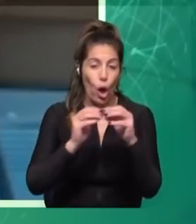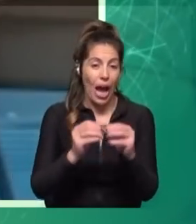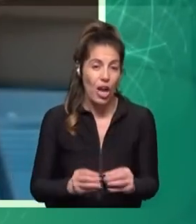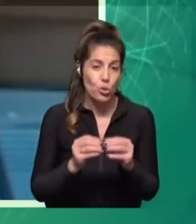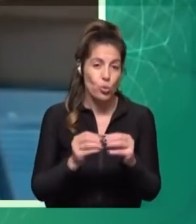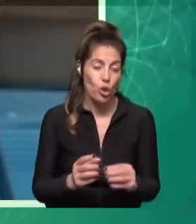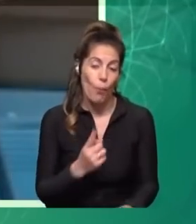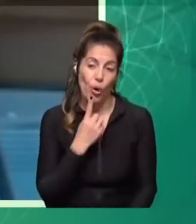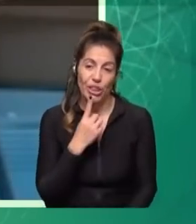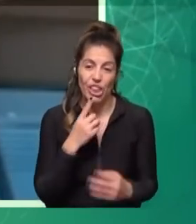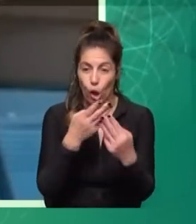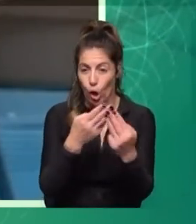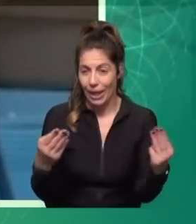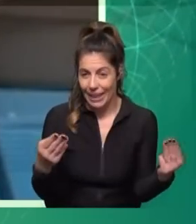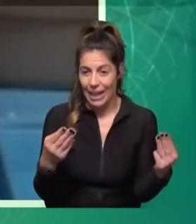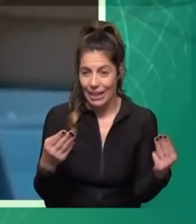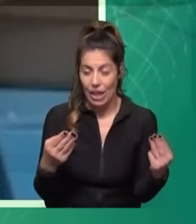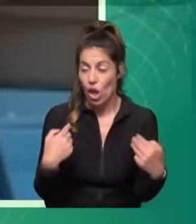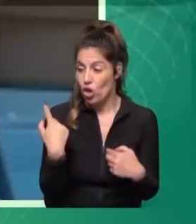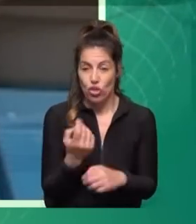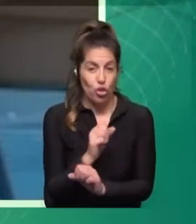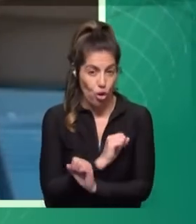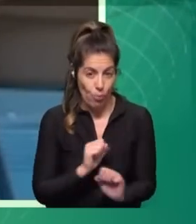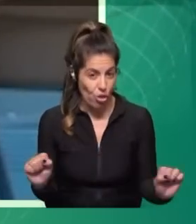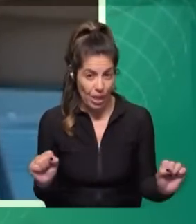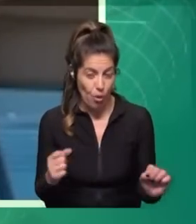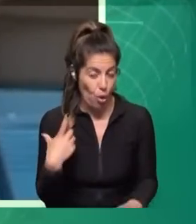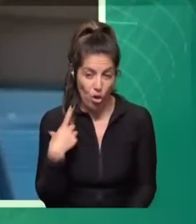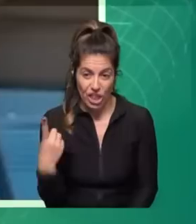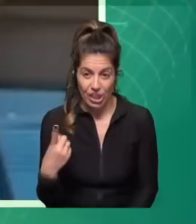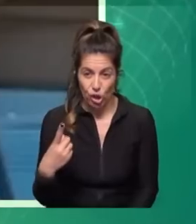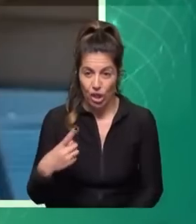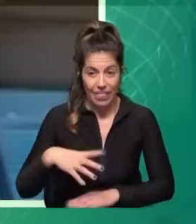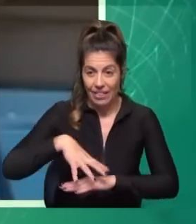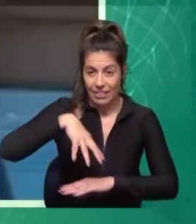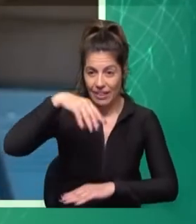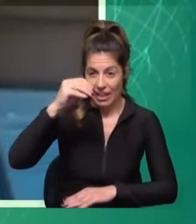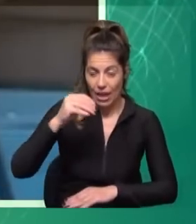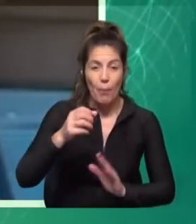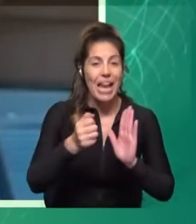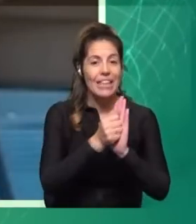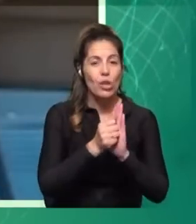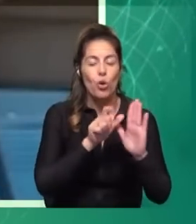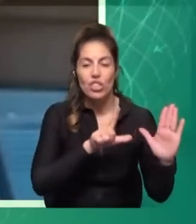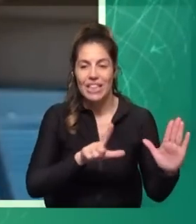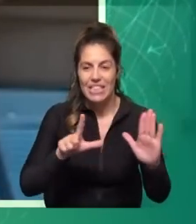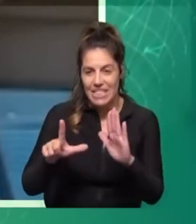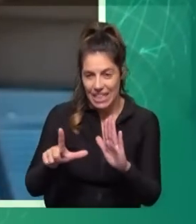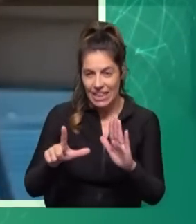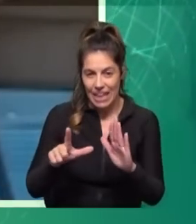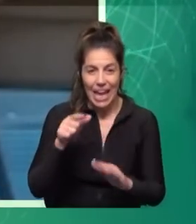generales cosa que estamos inhibidos nosotros como directores de antel o el artículo 77